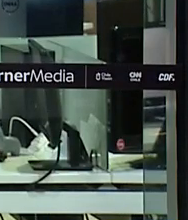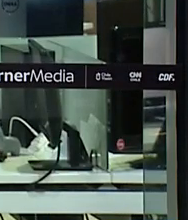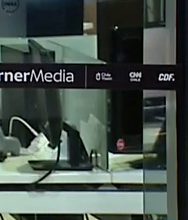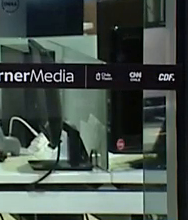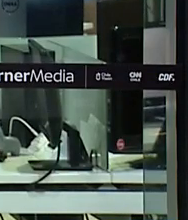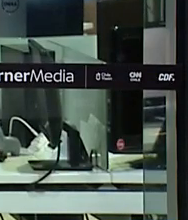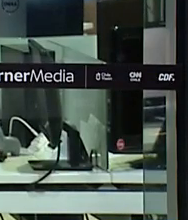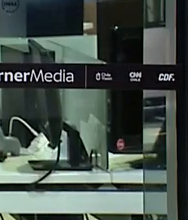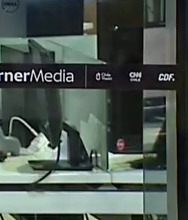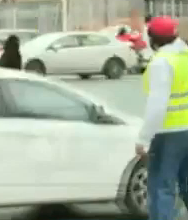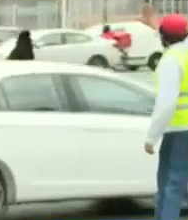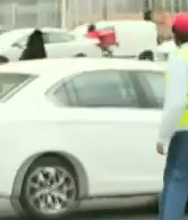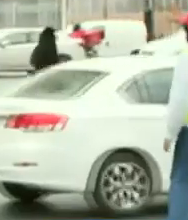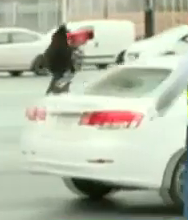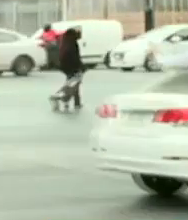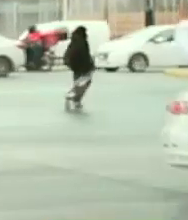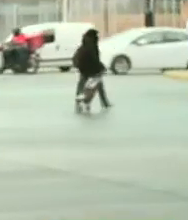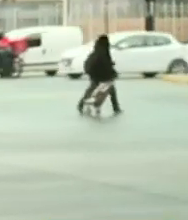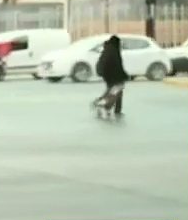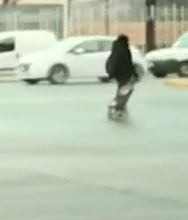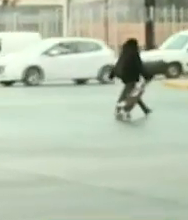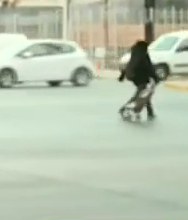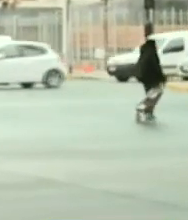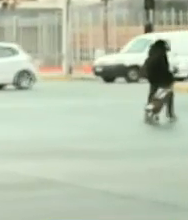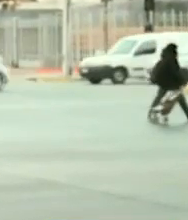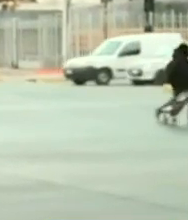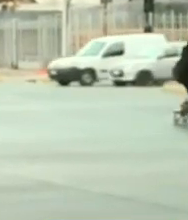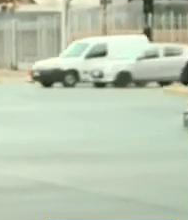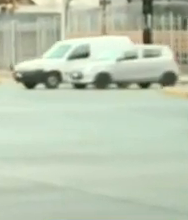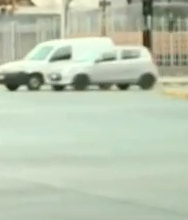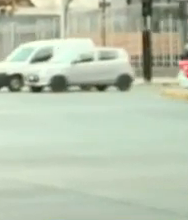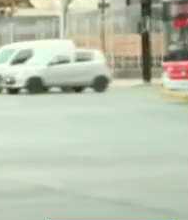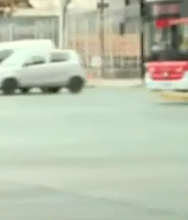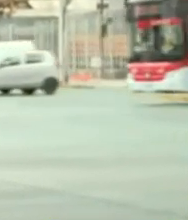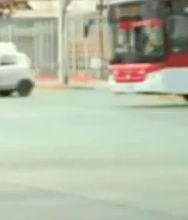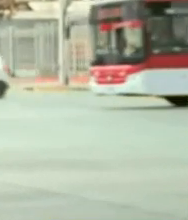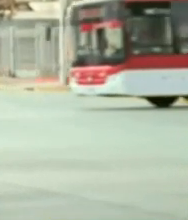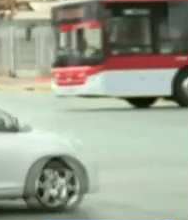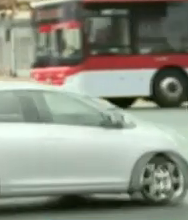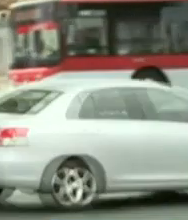sido reparados. Vamos a tomar contacto con Raúl Sepúlveda para que nos cuente. Raúl, buenas tardes.